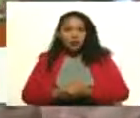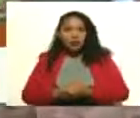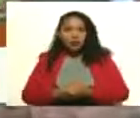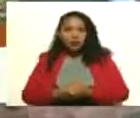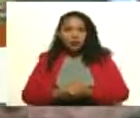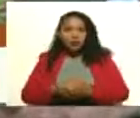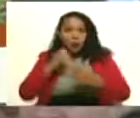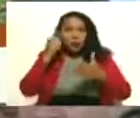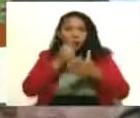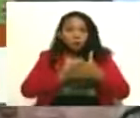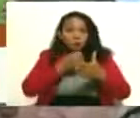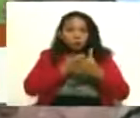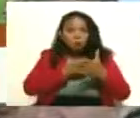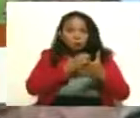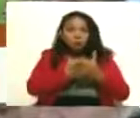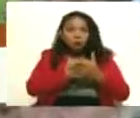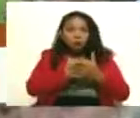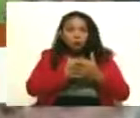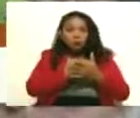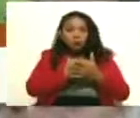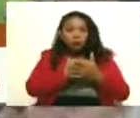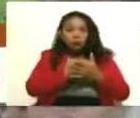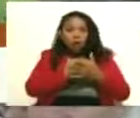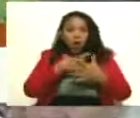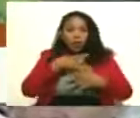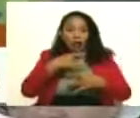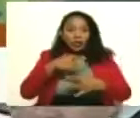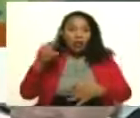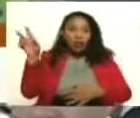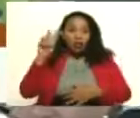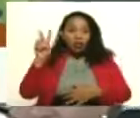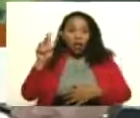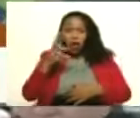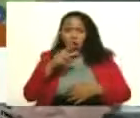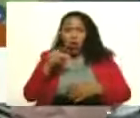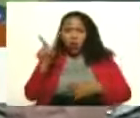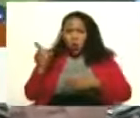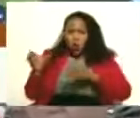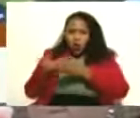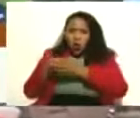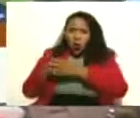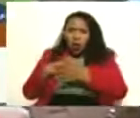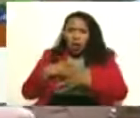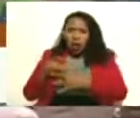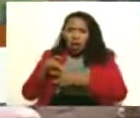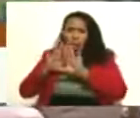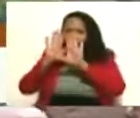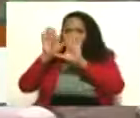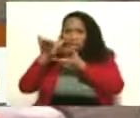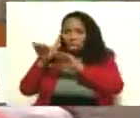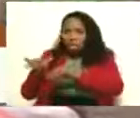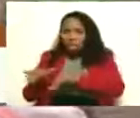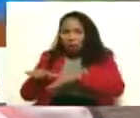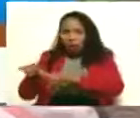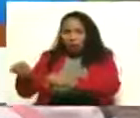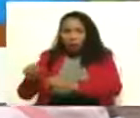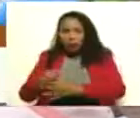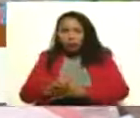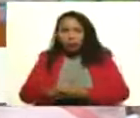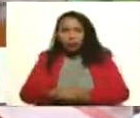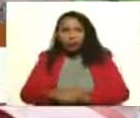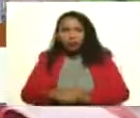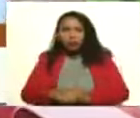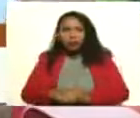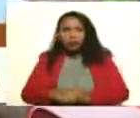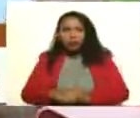de luchar por los intereses de la patria y no por los intereses de un pequeño grupo que está entregado al imperialismo.